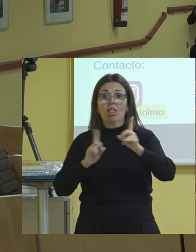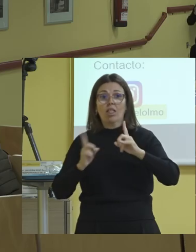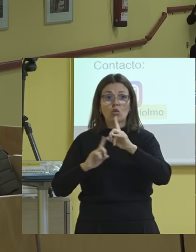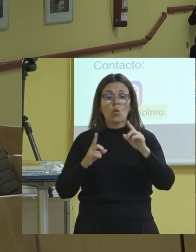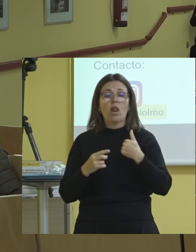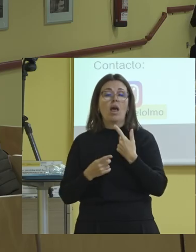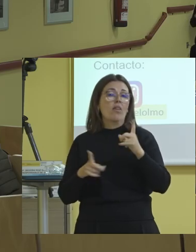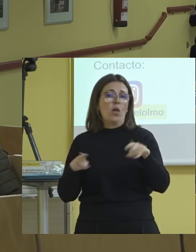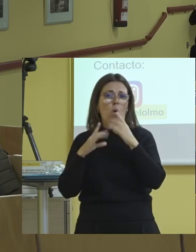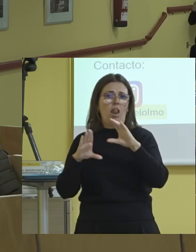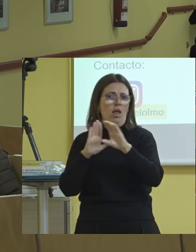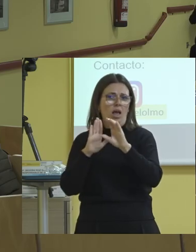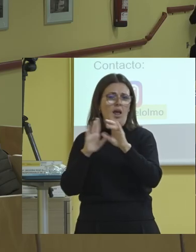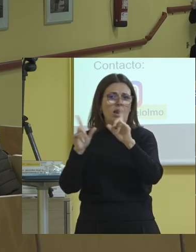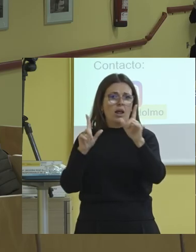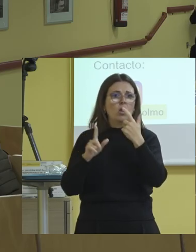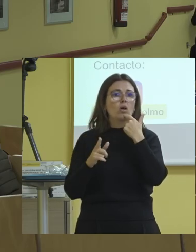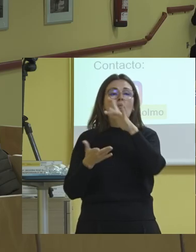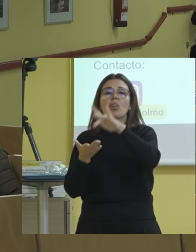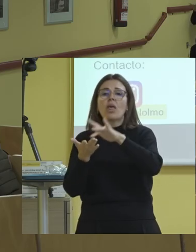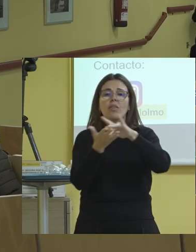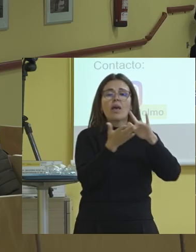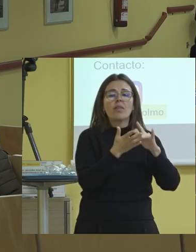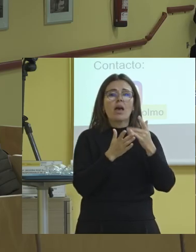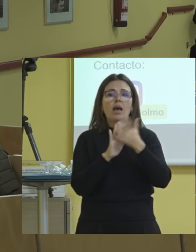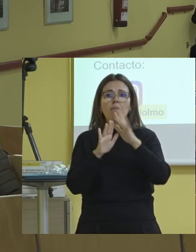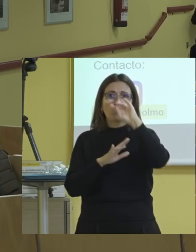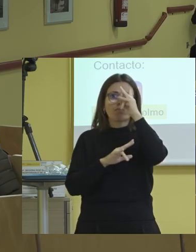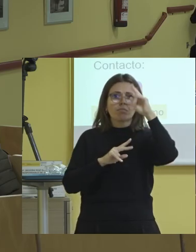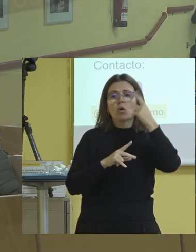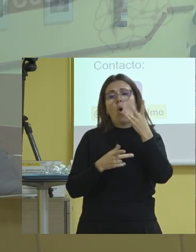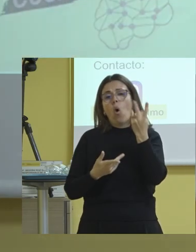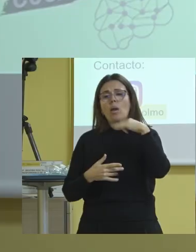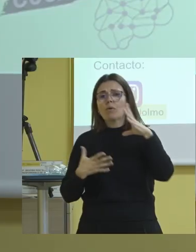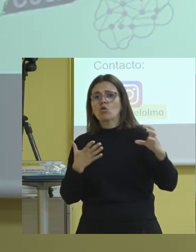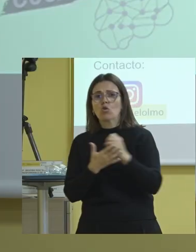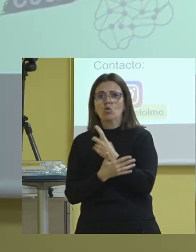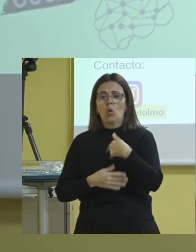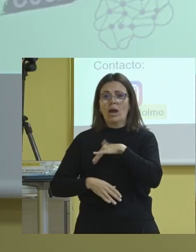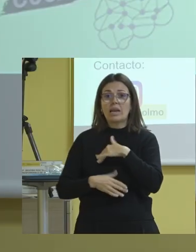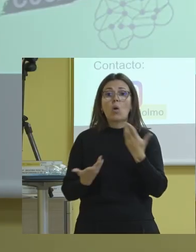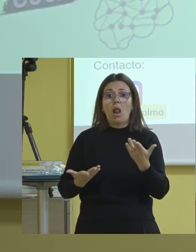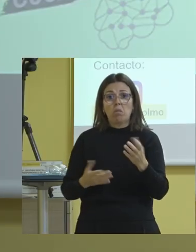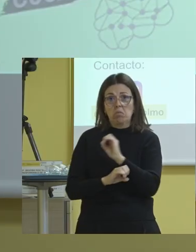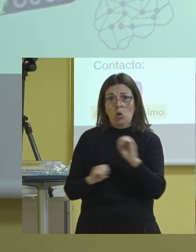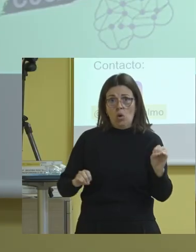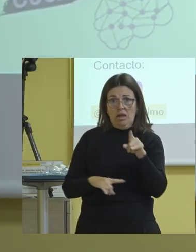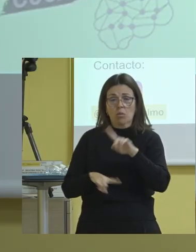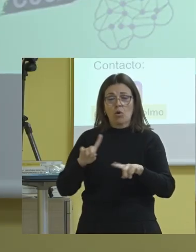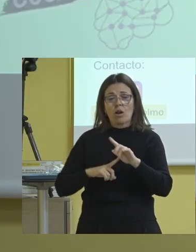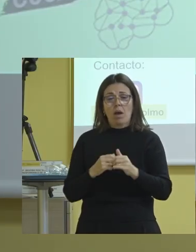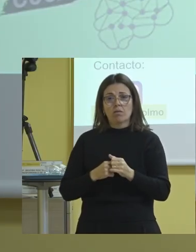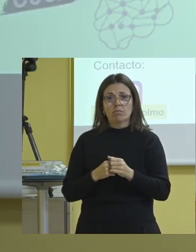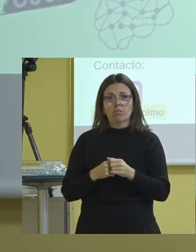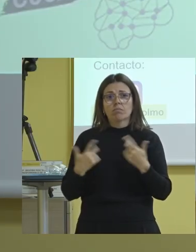da igual el canal que os diga, hay gente que habla un día de una cosa, otra de otra. Si este señor sabe de todo, qué maravilla, por Dios, qué carrera ha hecho, seguramente ninguna. ¿Vale? Entonces es el problema. Entonces,